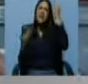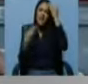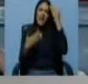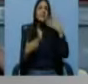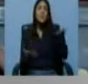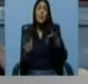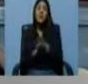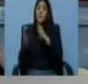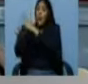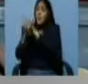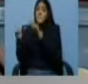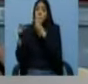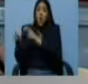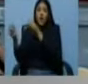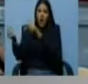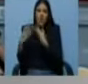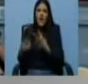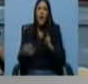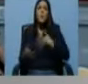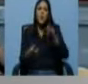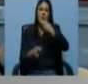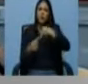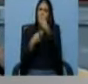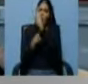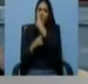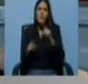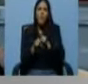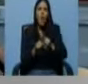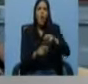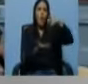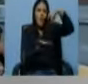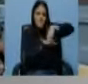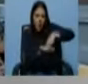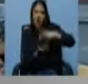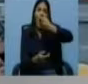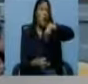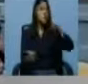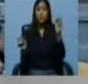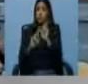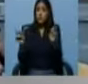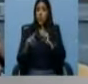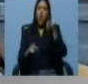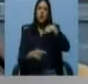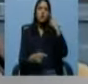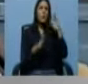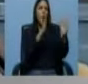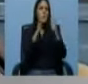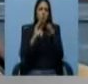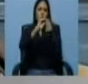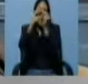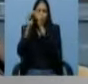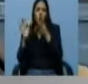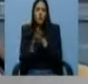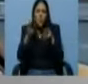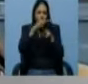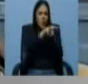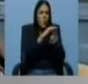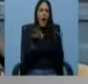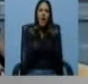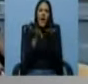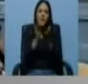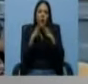bloqueo criminal puede arrodillar a Venezuela y lo que estamos viendo el proceso de recuperación de los centros educativos